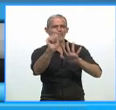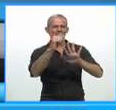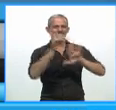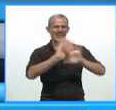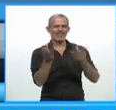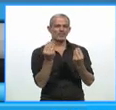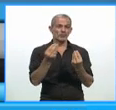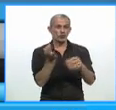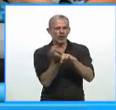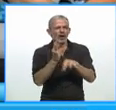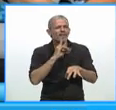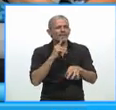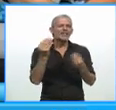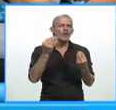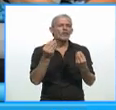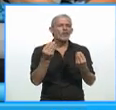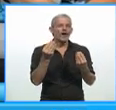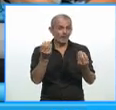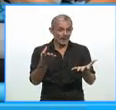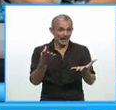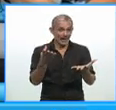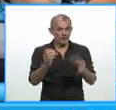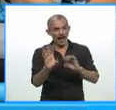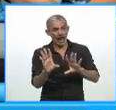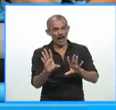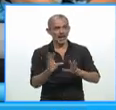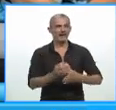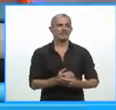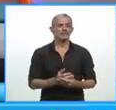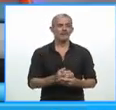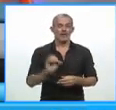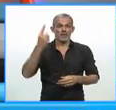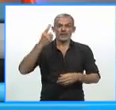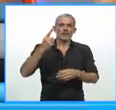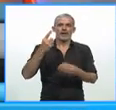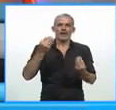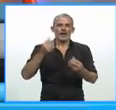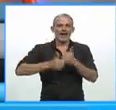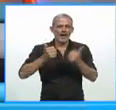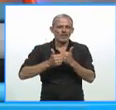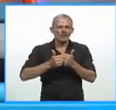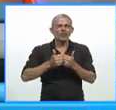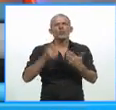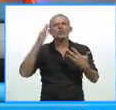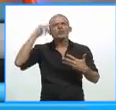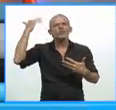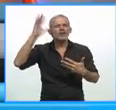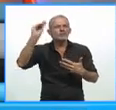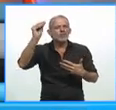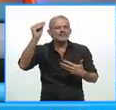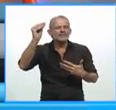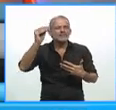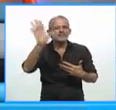juntos, o que vos los entrenabas, mejor dicho, ¿cómo fue la experiencia? El primer campeonato que tuvimos creo que fue un sudamericano en Brasil,